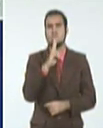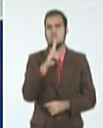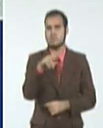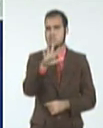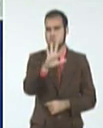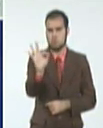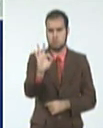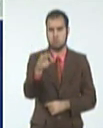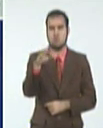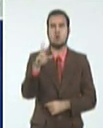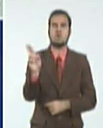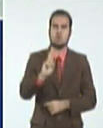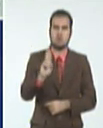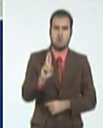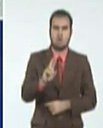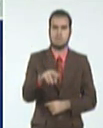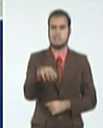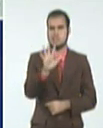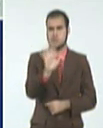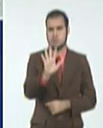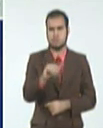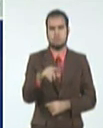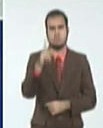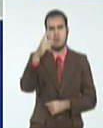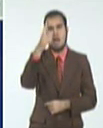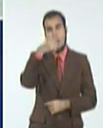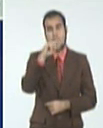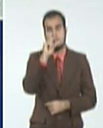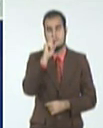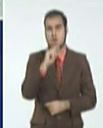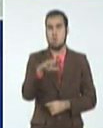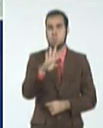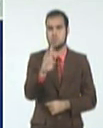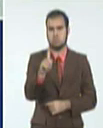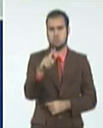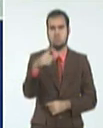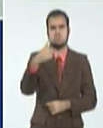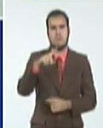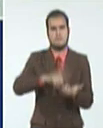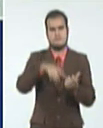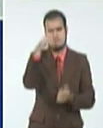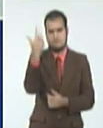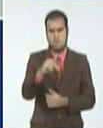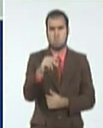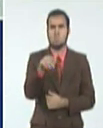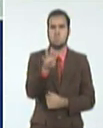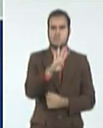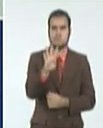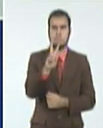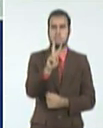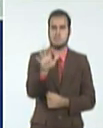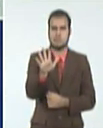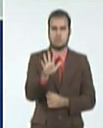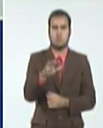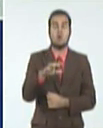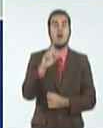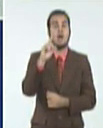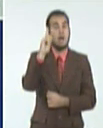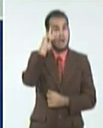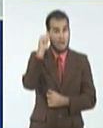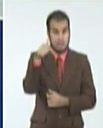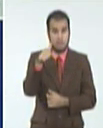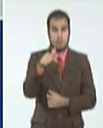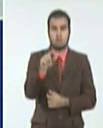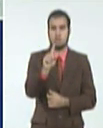Roda 55, Abreu 41, Palmira 25 y Lajas 12 en el día de